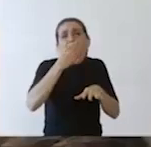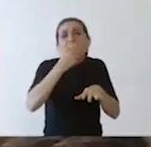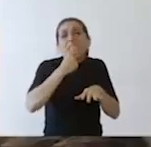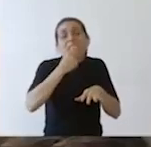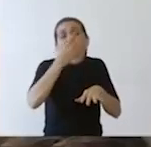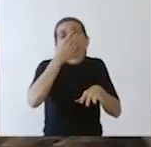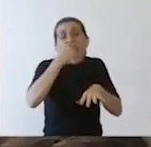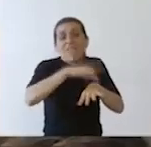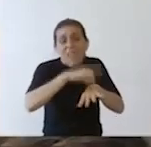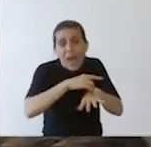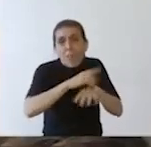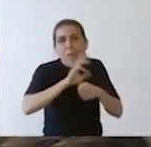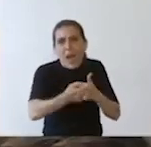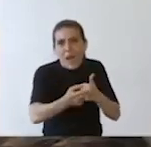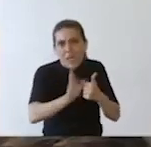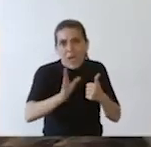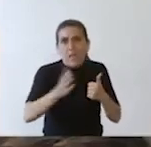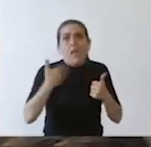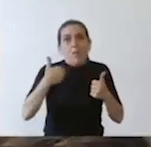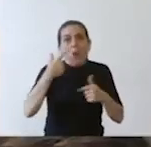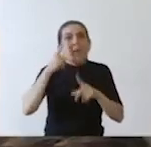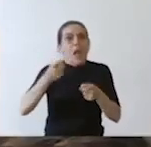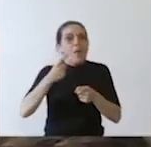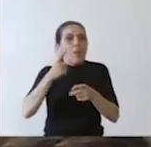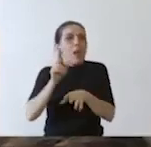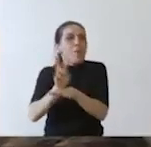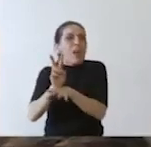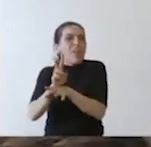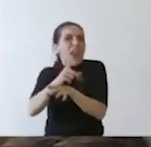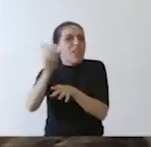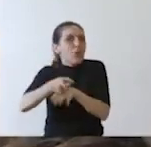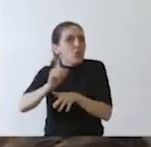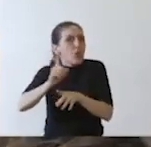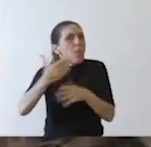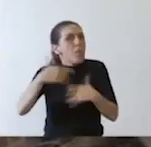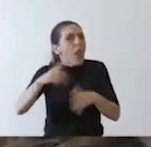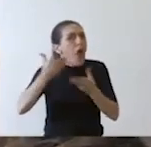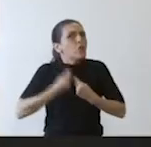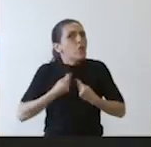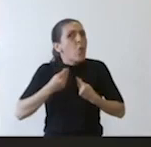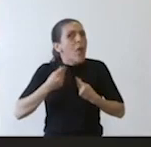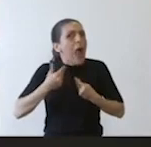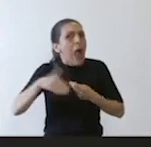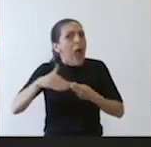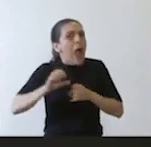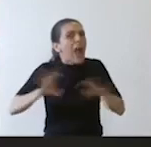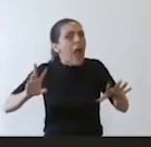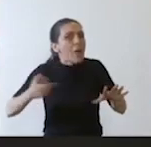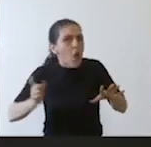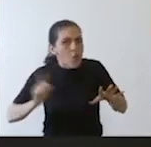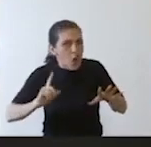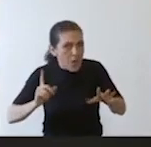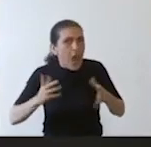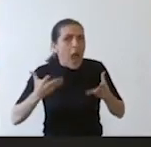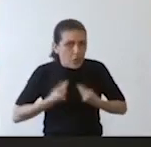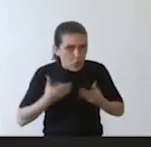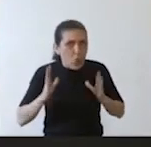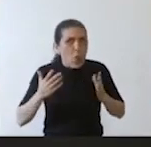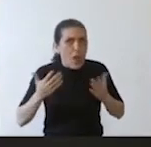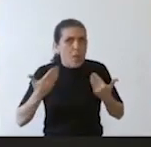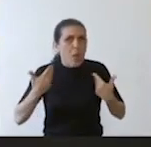no previene el 100% de los casos y sí ha demostrado que disminuye la mortalidad, así que es un mensaje importante para